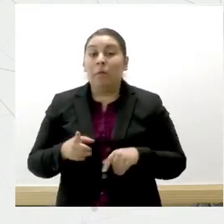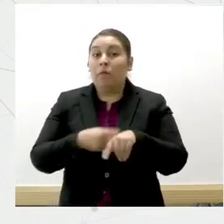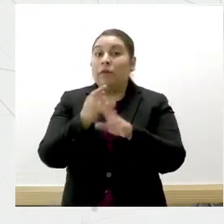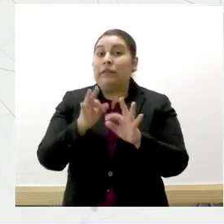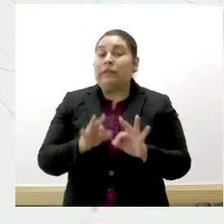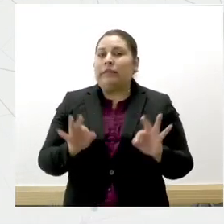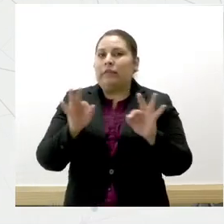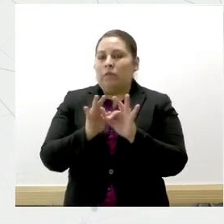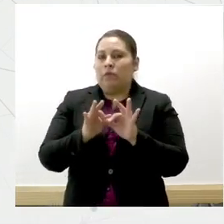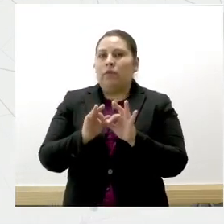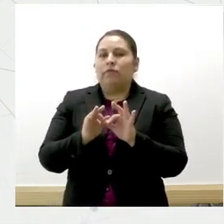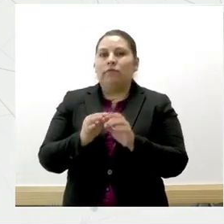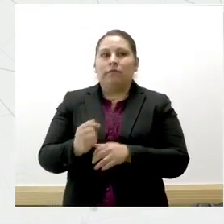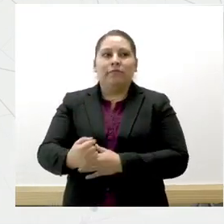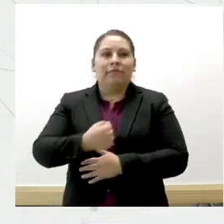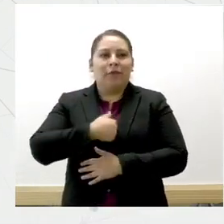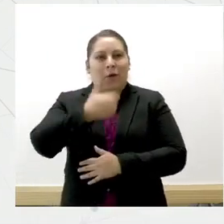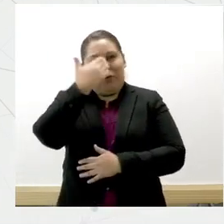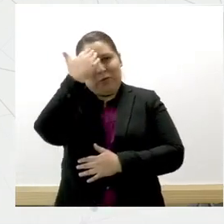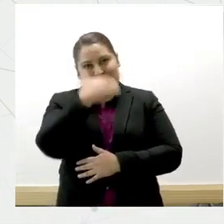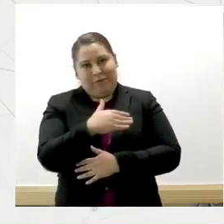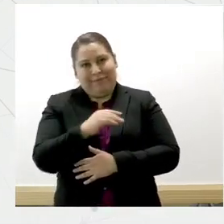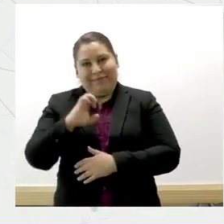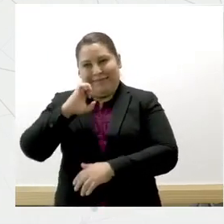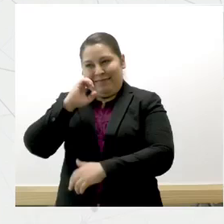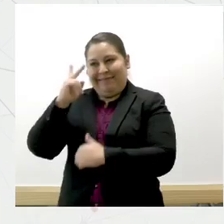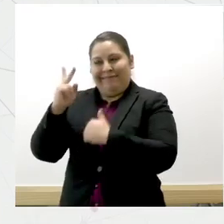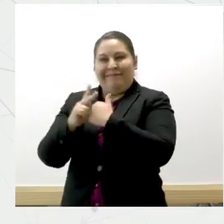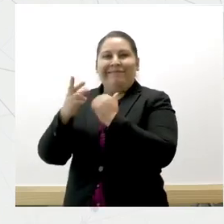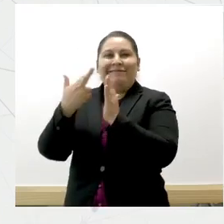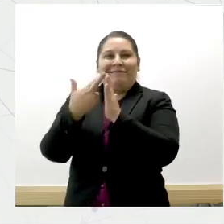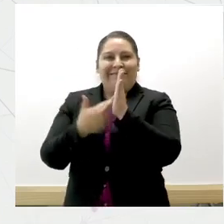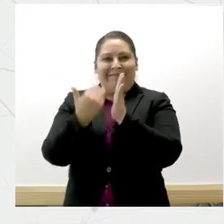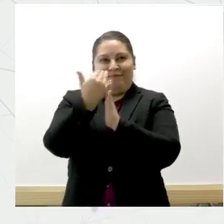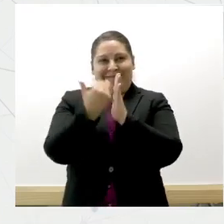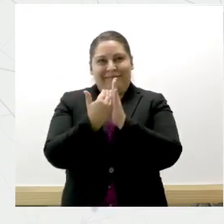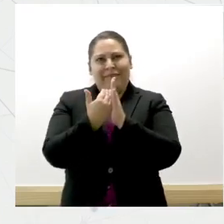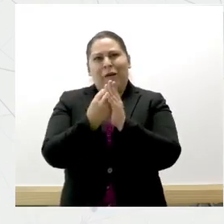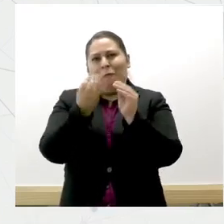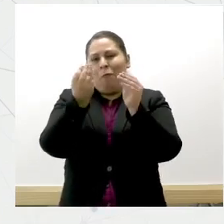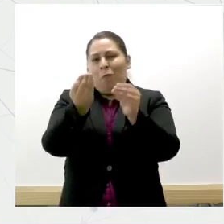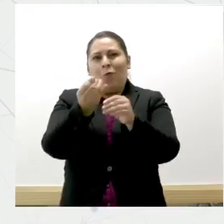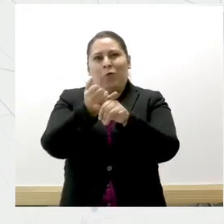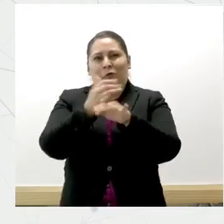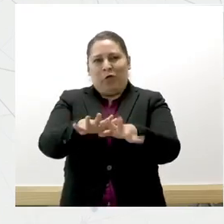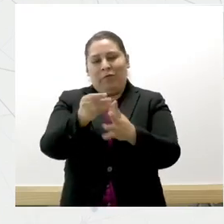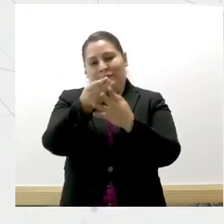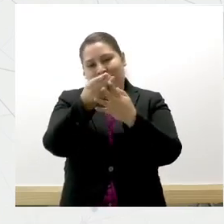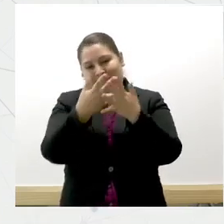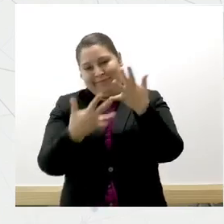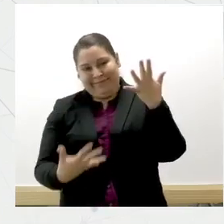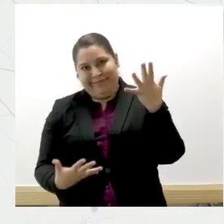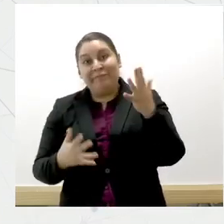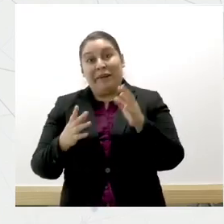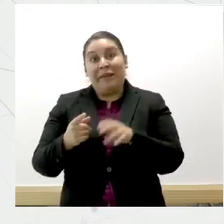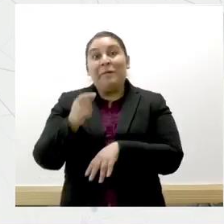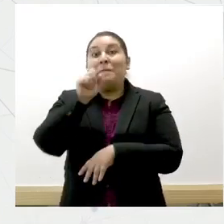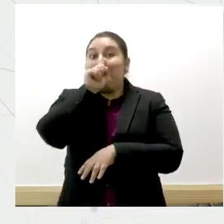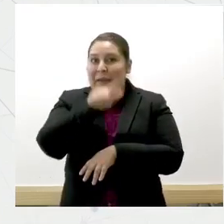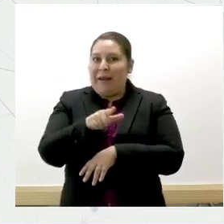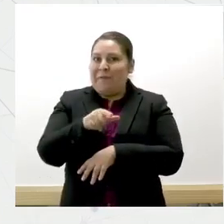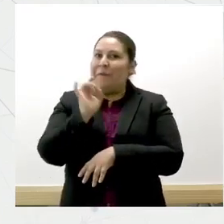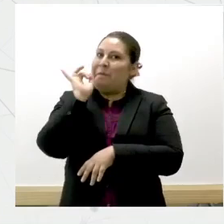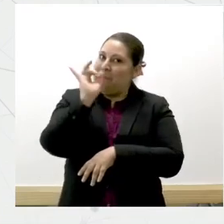garantías, ya les digo que yo comprendo que el reglamento europeo es un reglamento muy extenso. Les voy a facilitar también, ya aprovechando, ¿no?, que facilito algunas cosas,